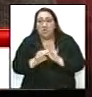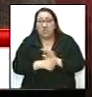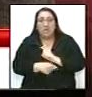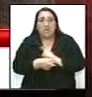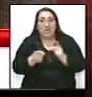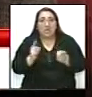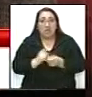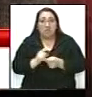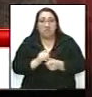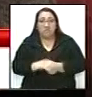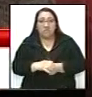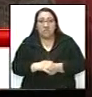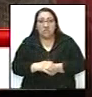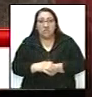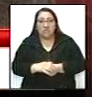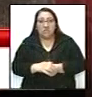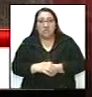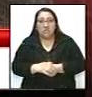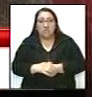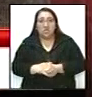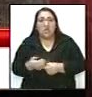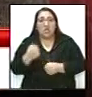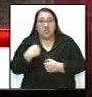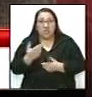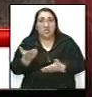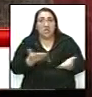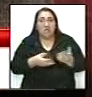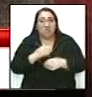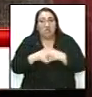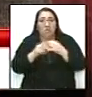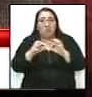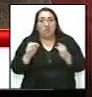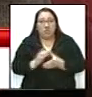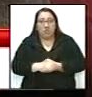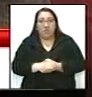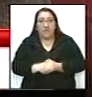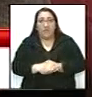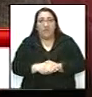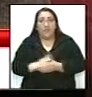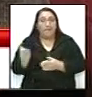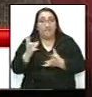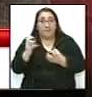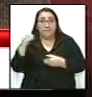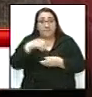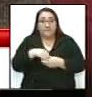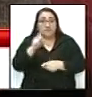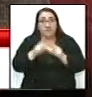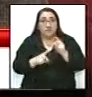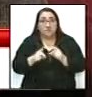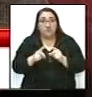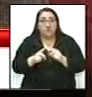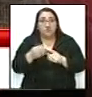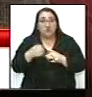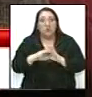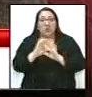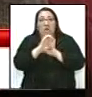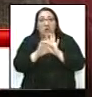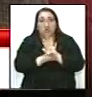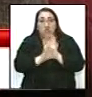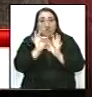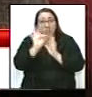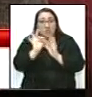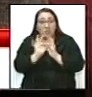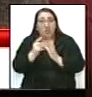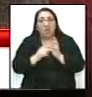cambia y que tiene que estar al servicio de la población en todo caso. Y no se quieren incluir algunos tópicos dentro de la Constitución que